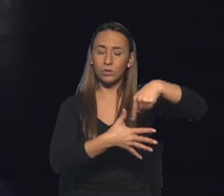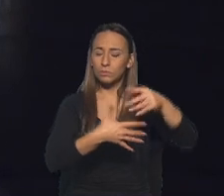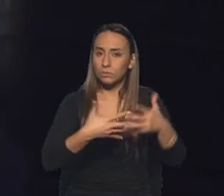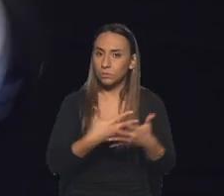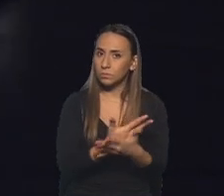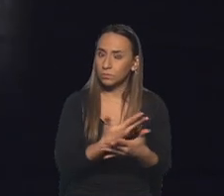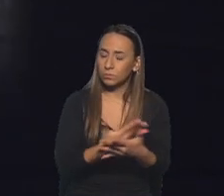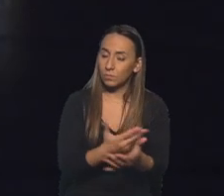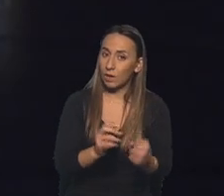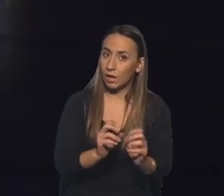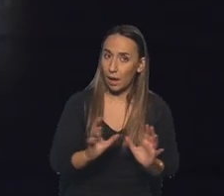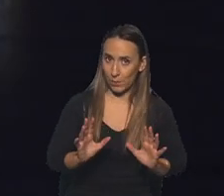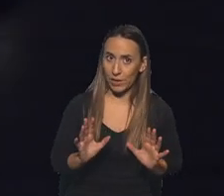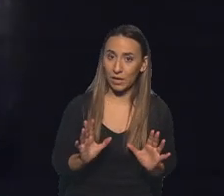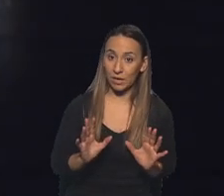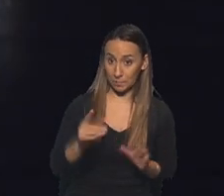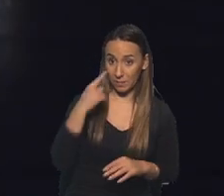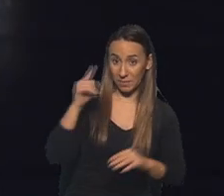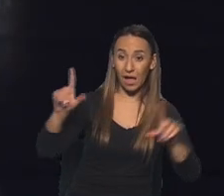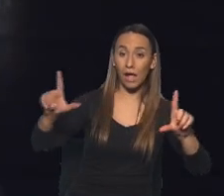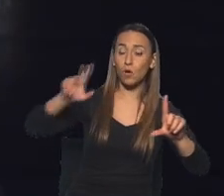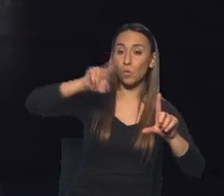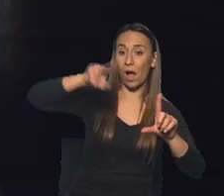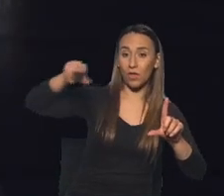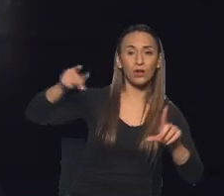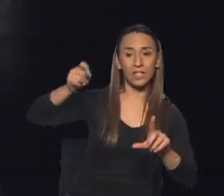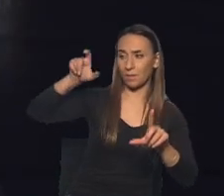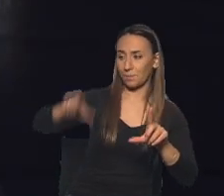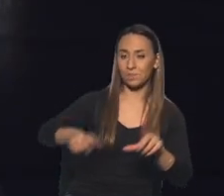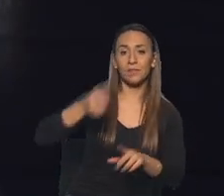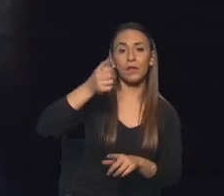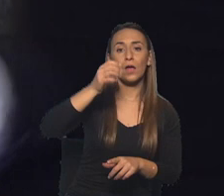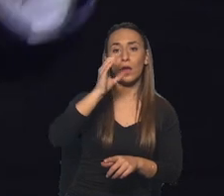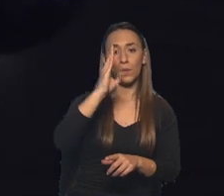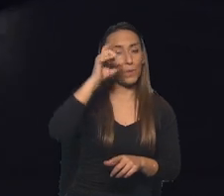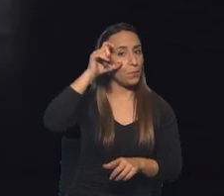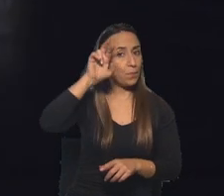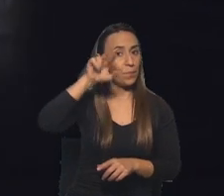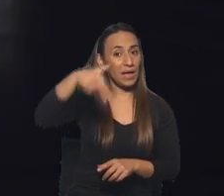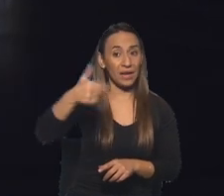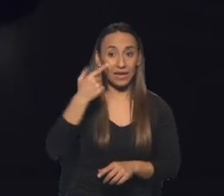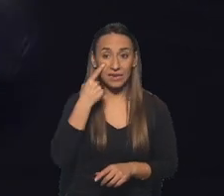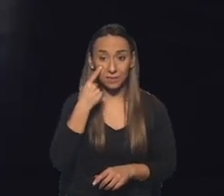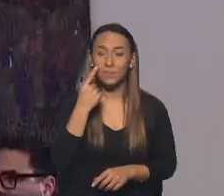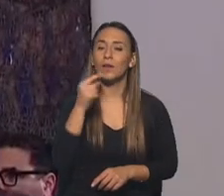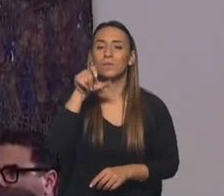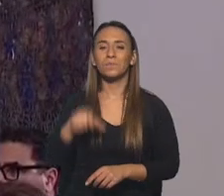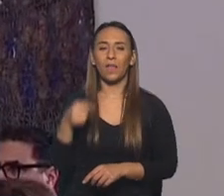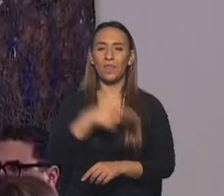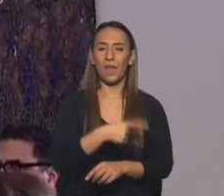ese cuadro lo pinto antonio berni un pintor argentina decir para data del año 62